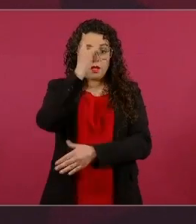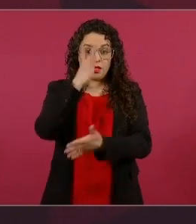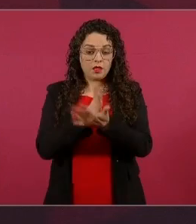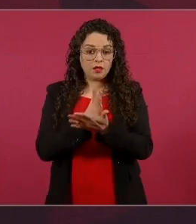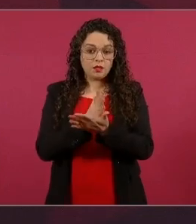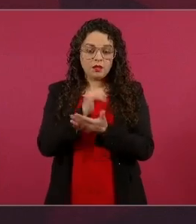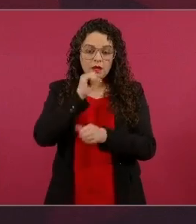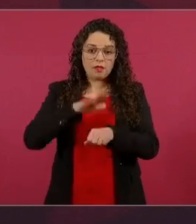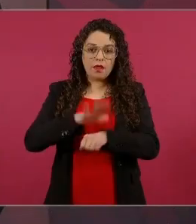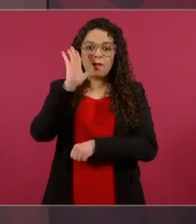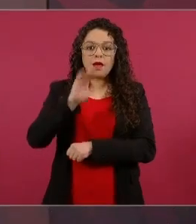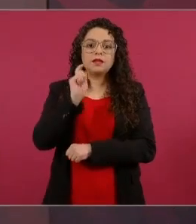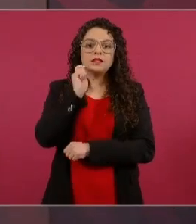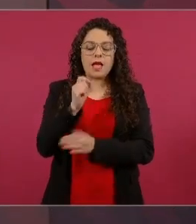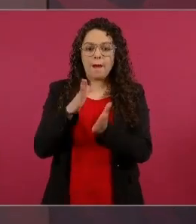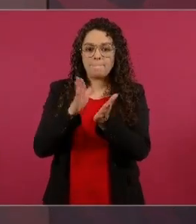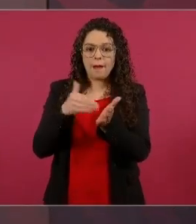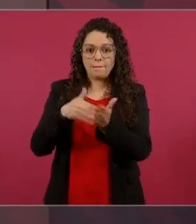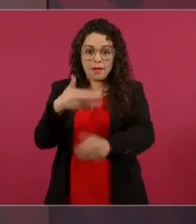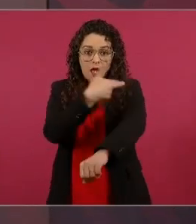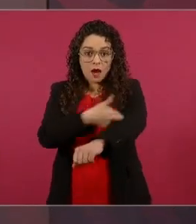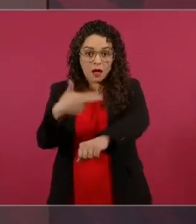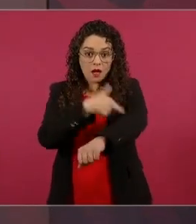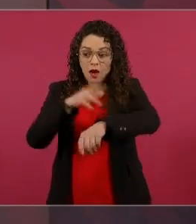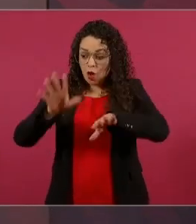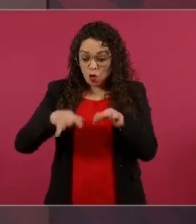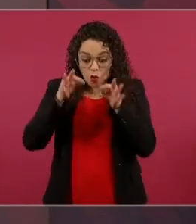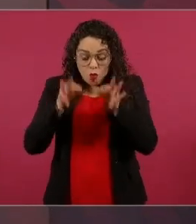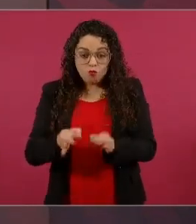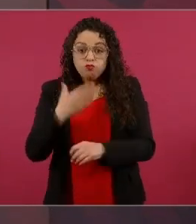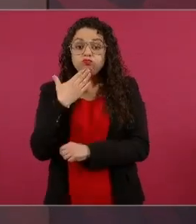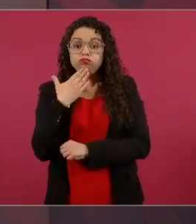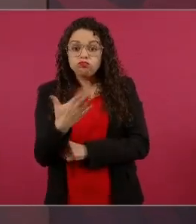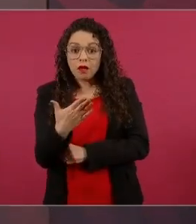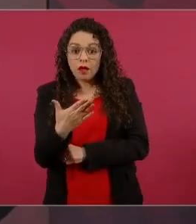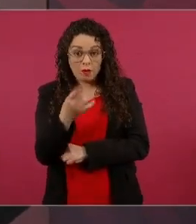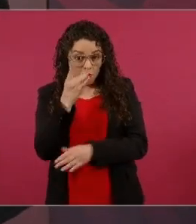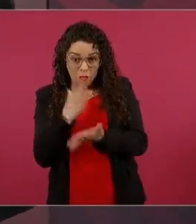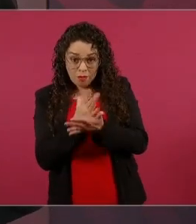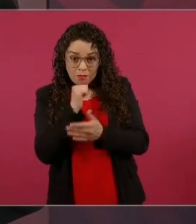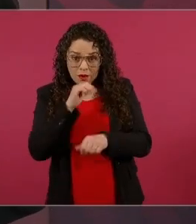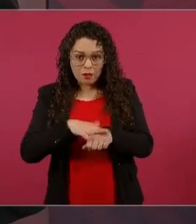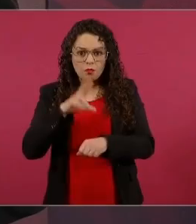situación de los mexicanos hay de otras